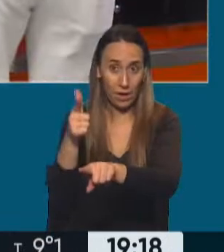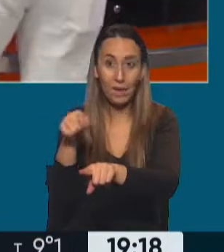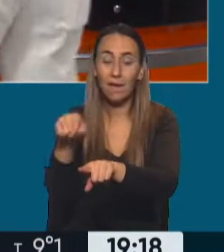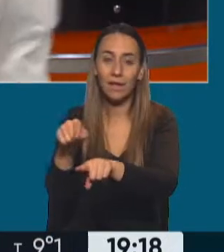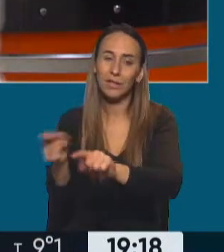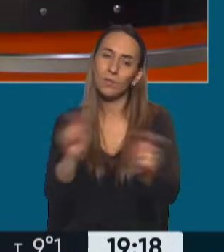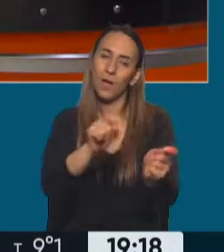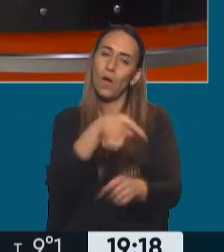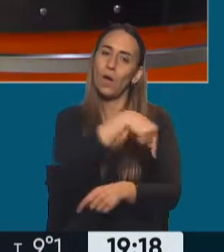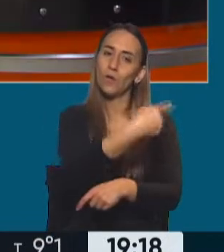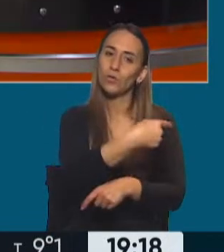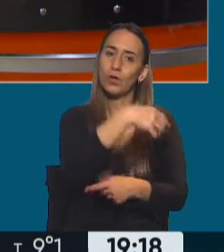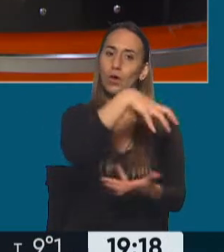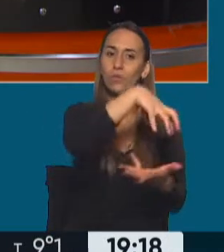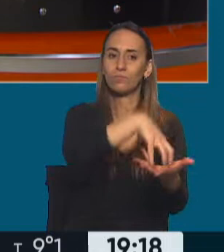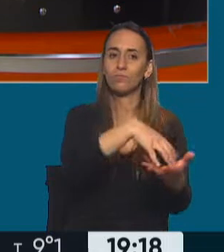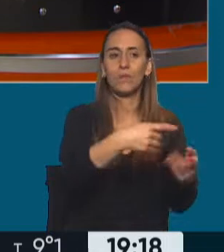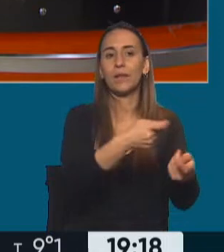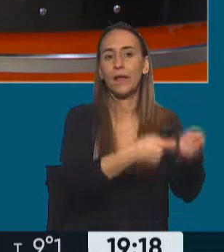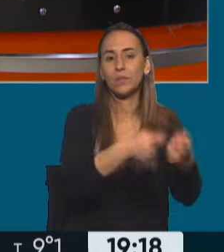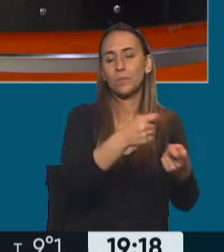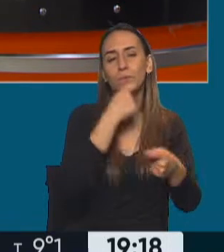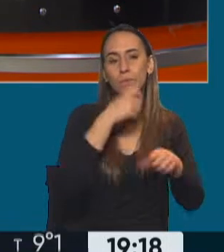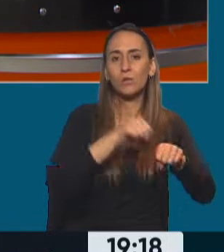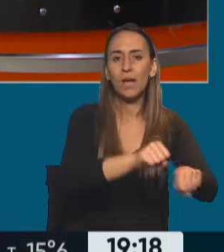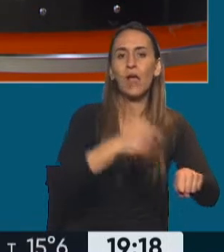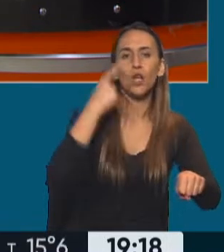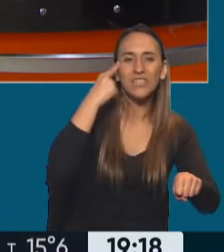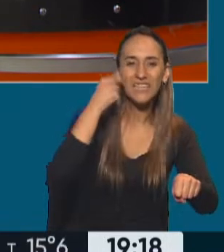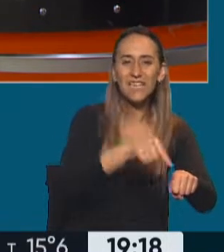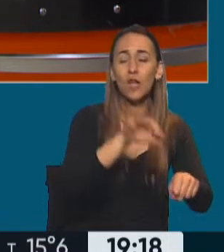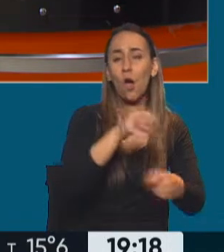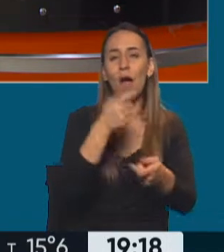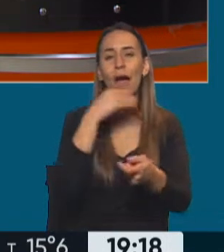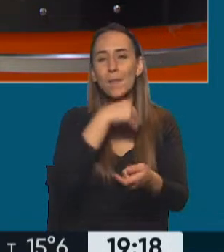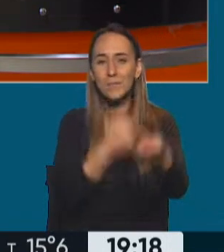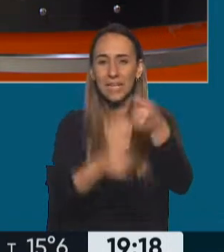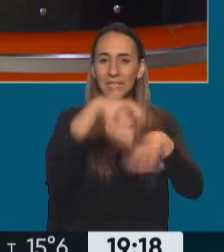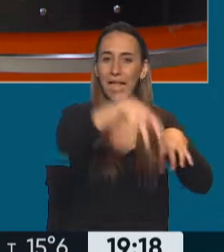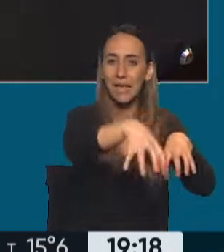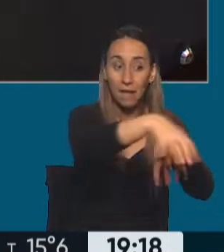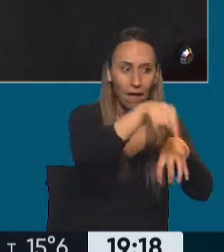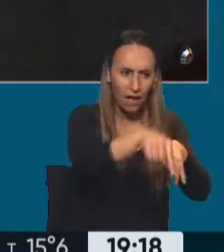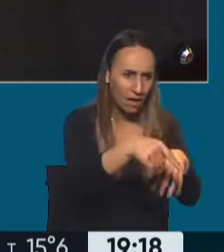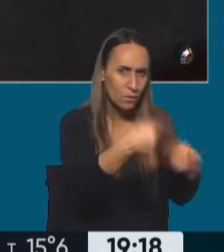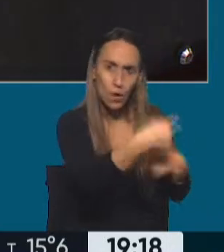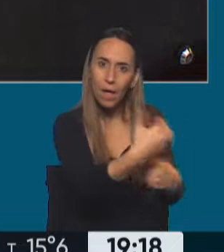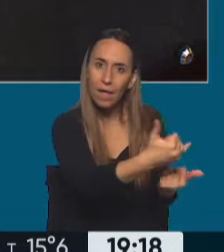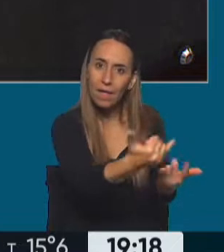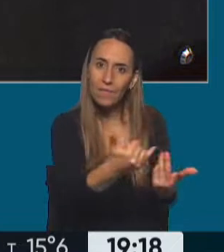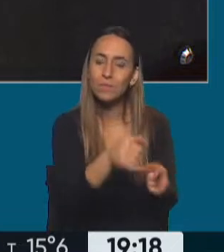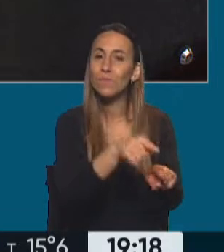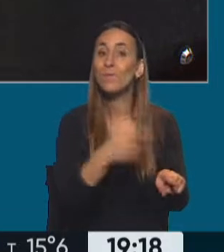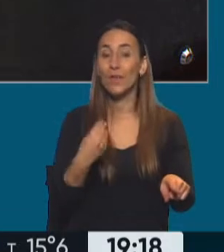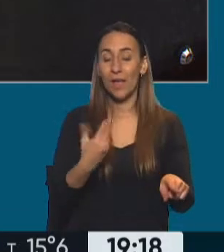otros, bueno, en otras vías de comercio, como un chino de barrio, como un almacén, como un pequeño comercio, porque ahí